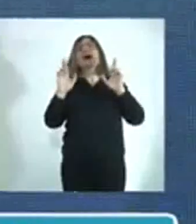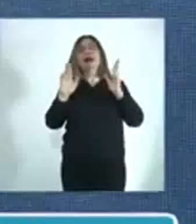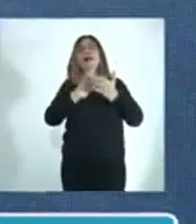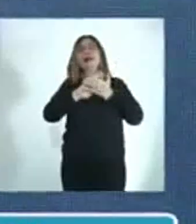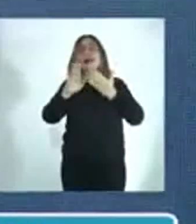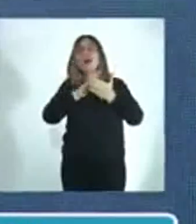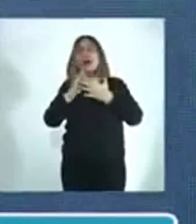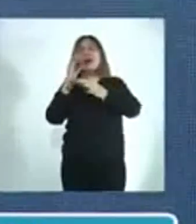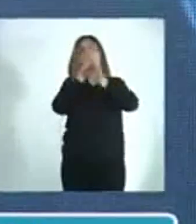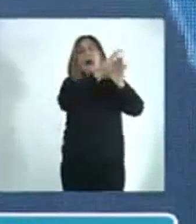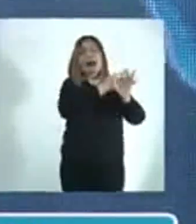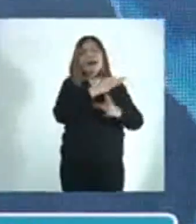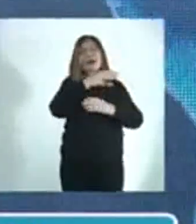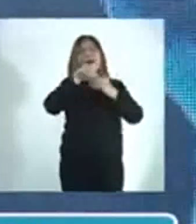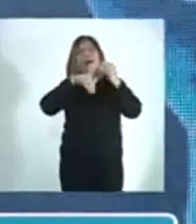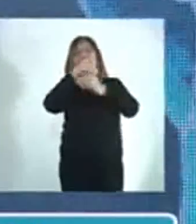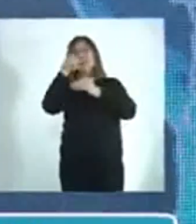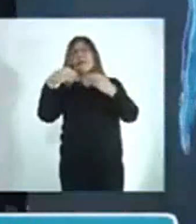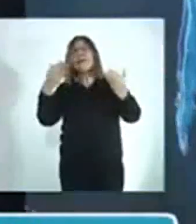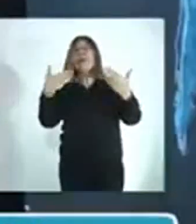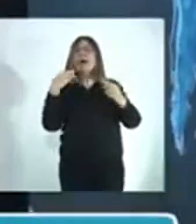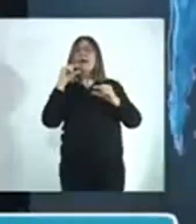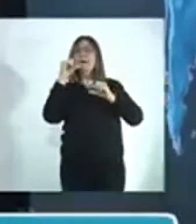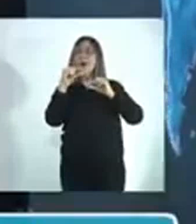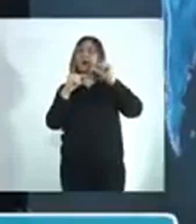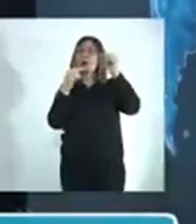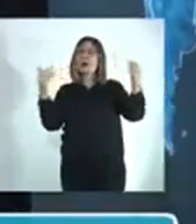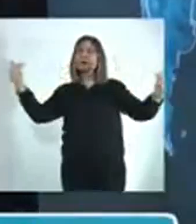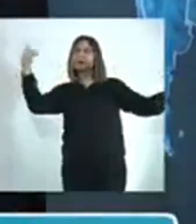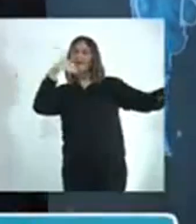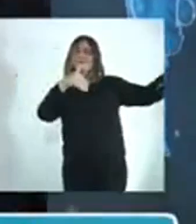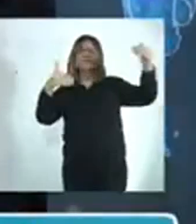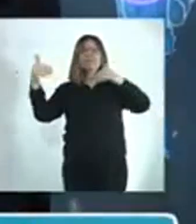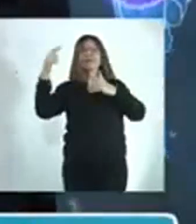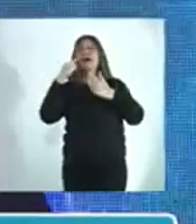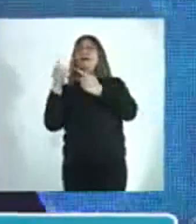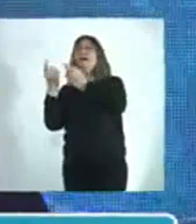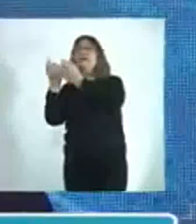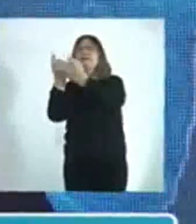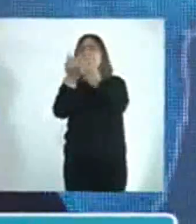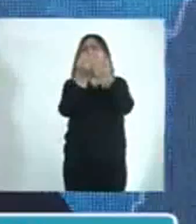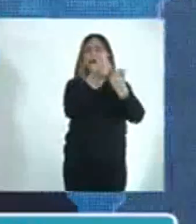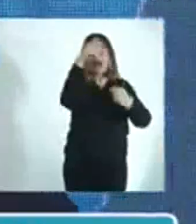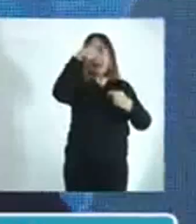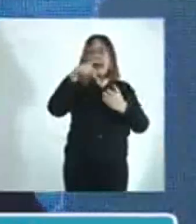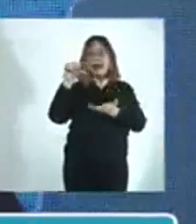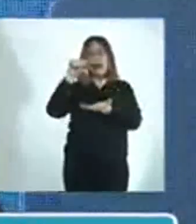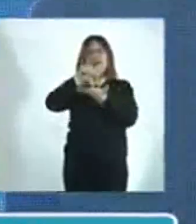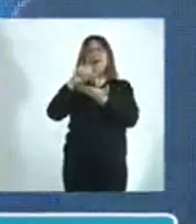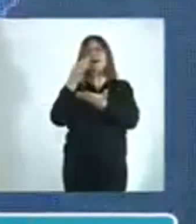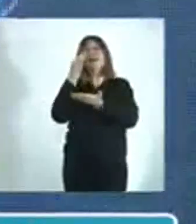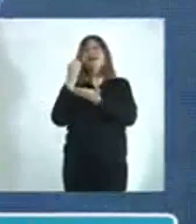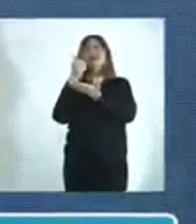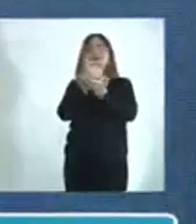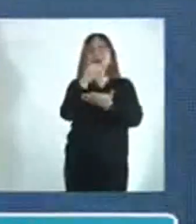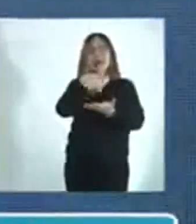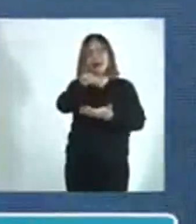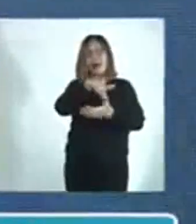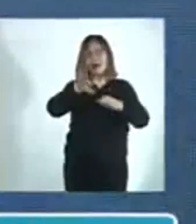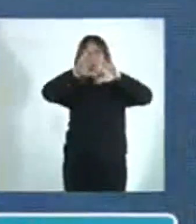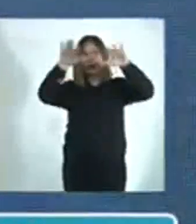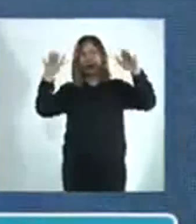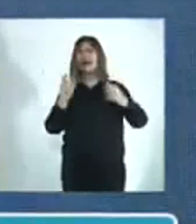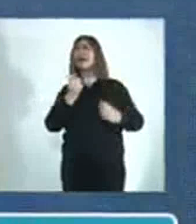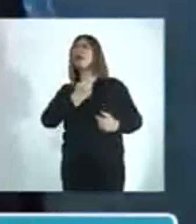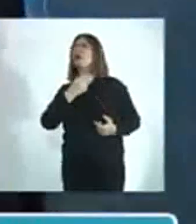y las escuelas y las familias puedan volver y regresar a vivir estas experiencias desde el Centro de Innovación, que no es nada más y nada menos que